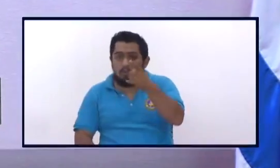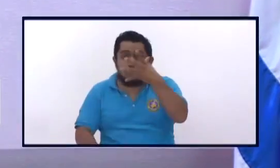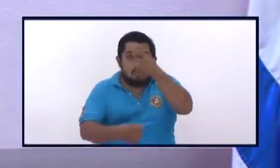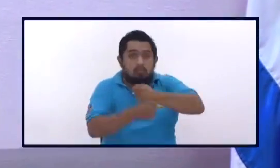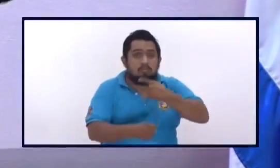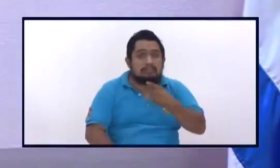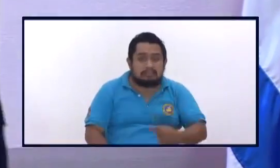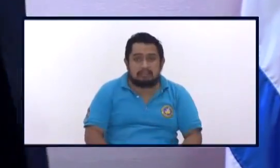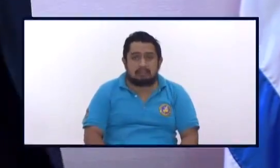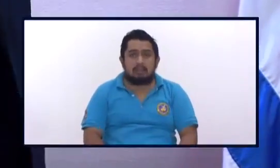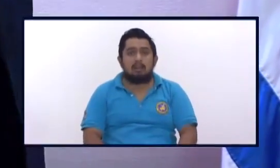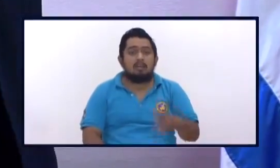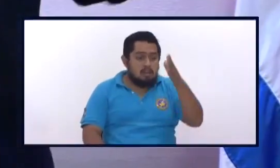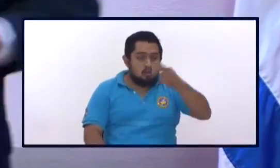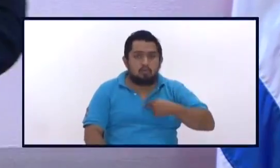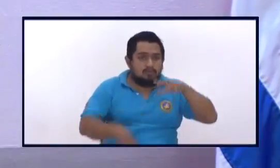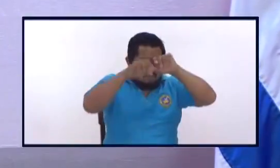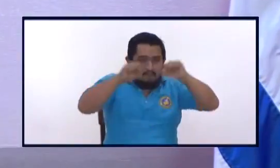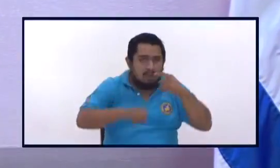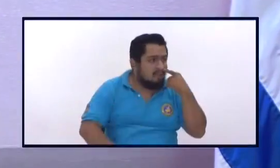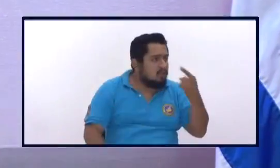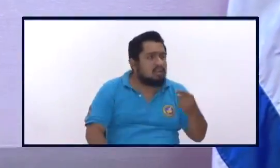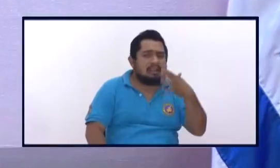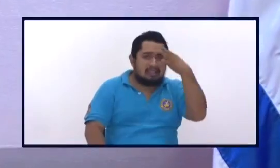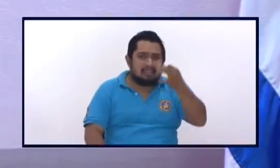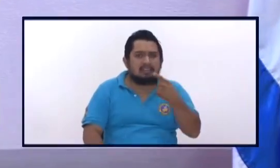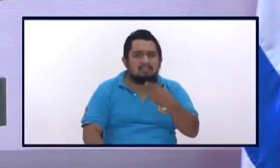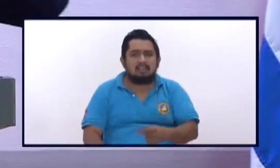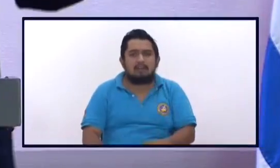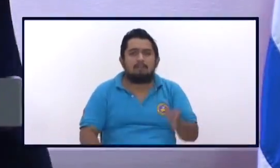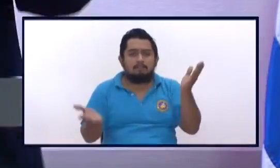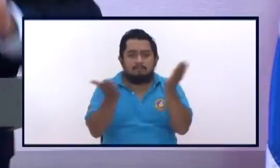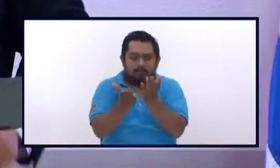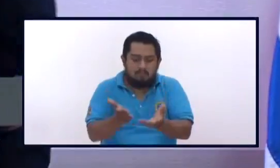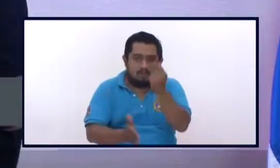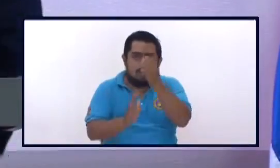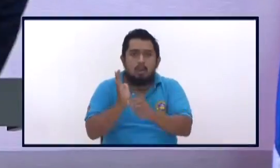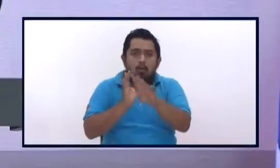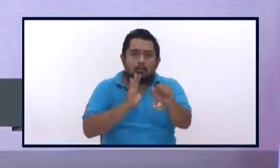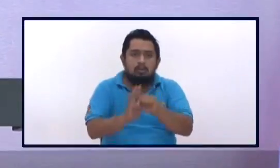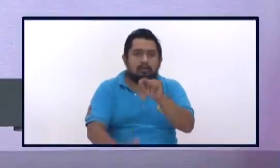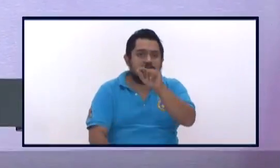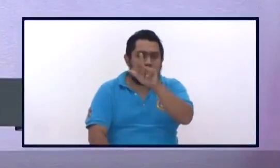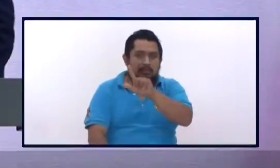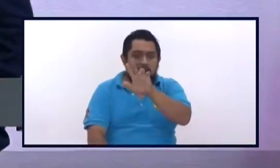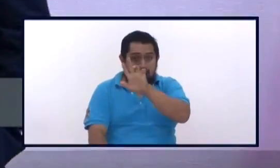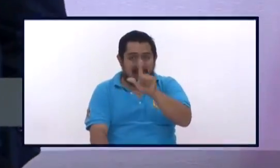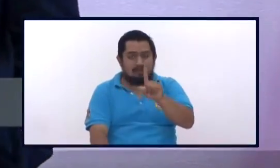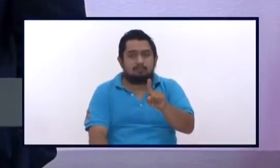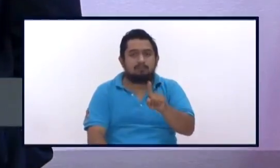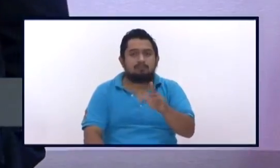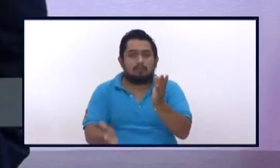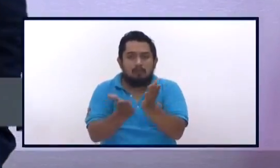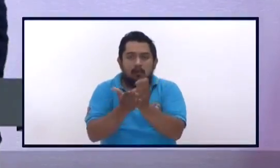confianza ten cuidado en que el sistema está creyendo la palabra del señor si me acompaña en isaías 40 31 40 31 lo